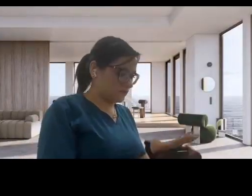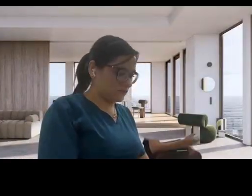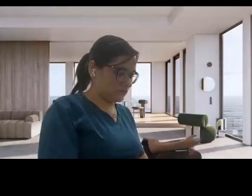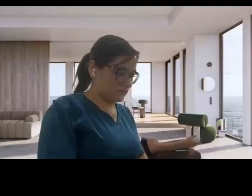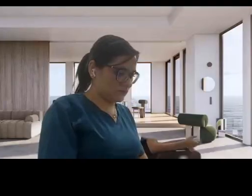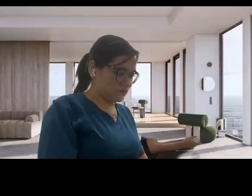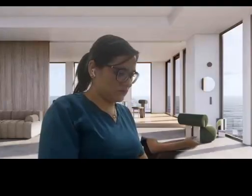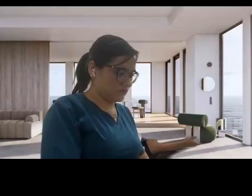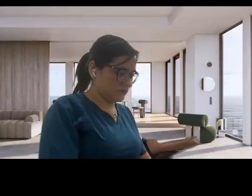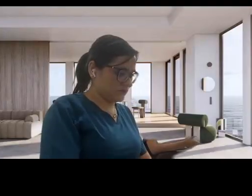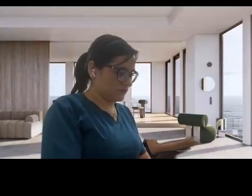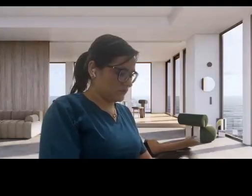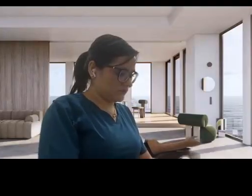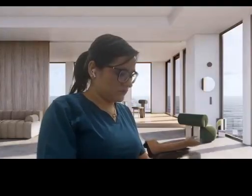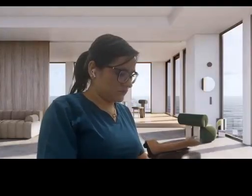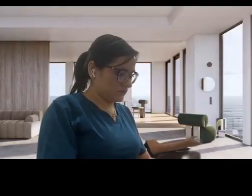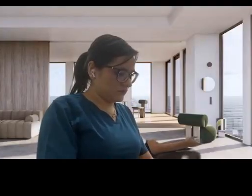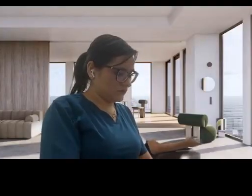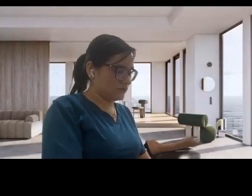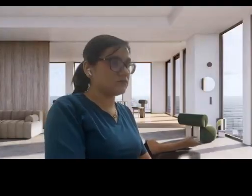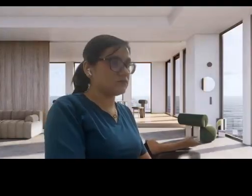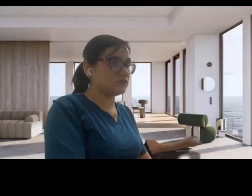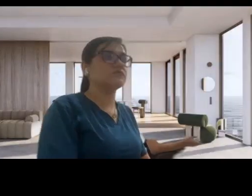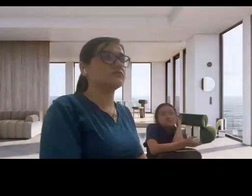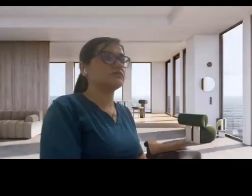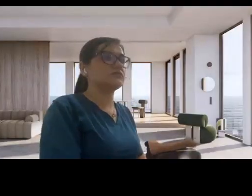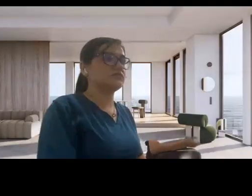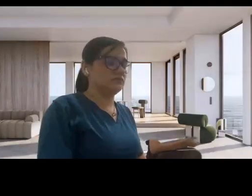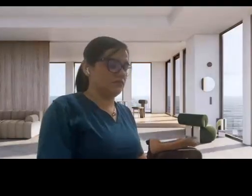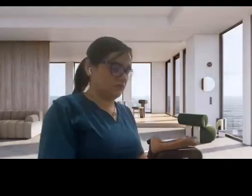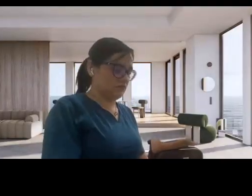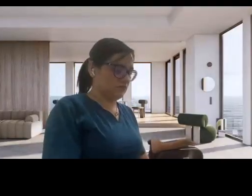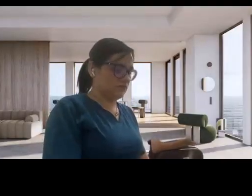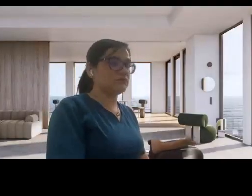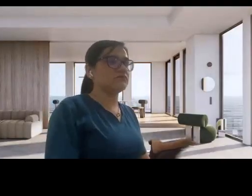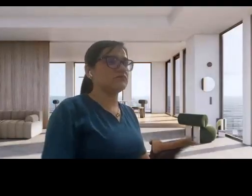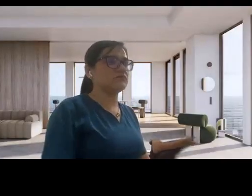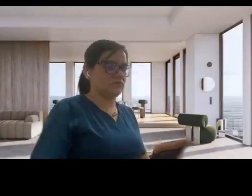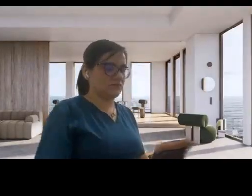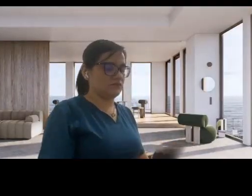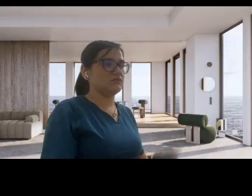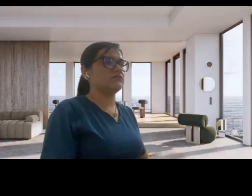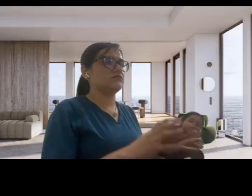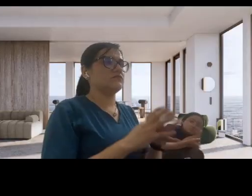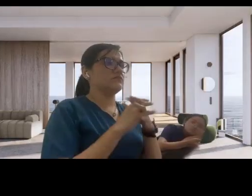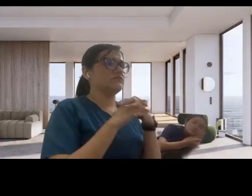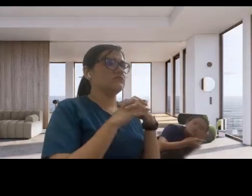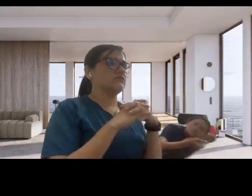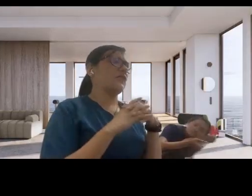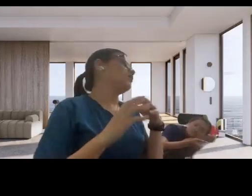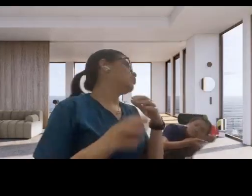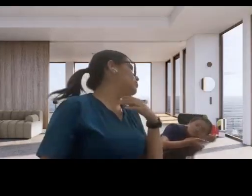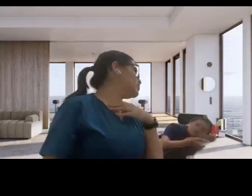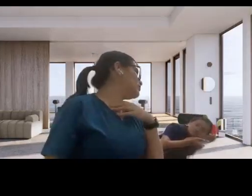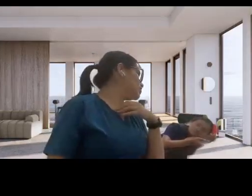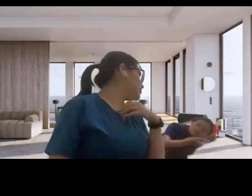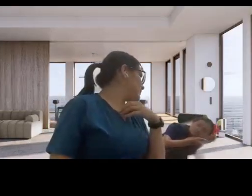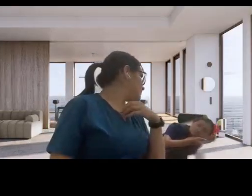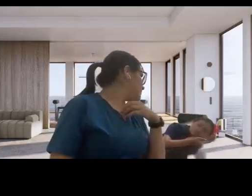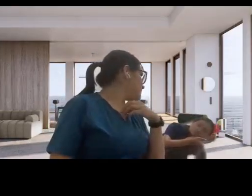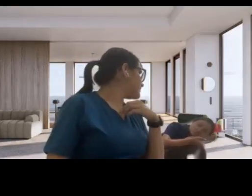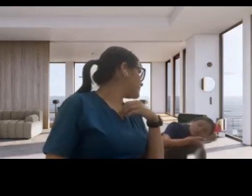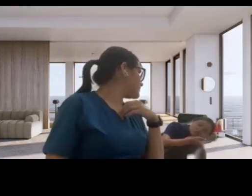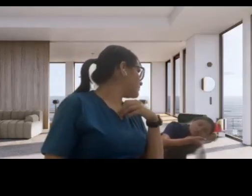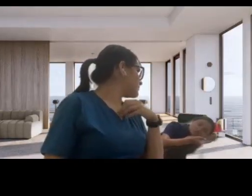y que de repente verbalizan esta parte de es que en la mañana todo estaba bien. Ajá. Y no sé en qué